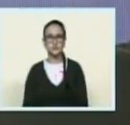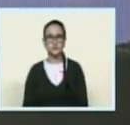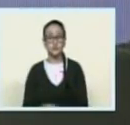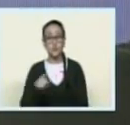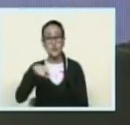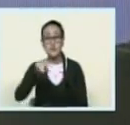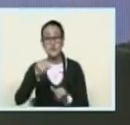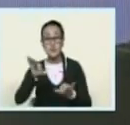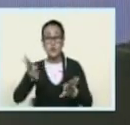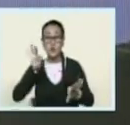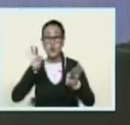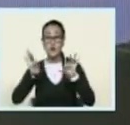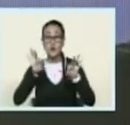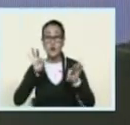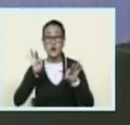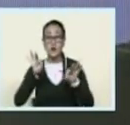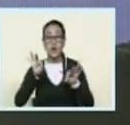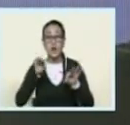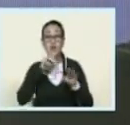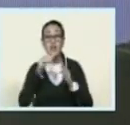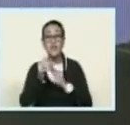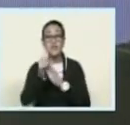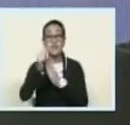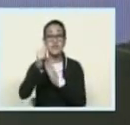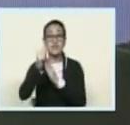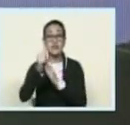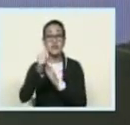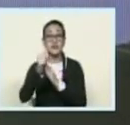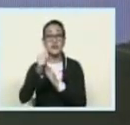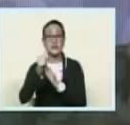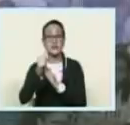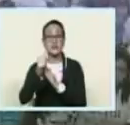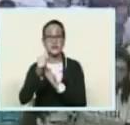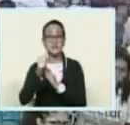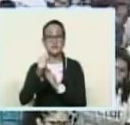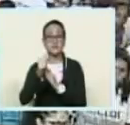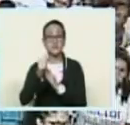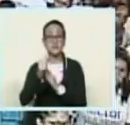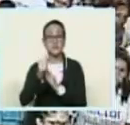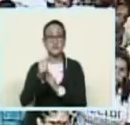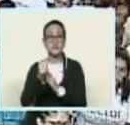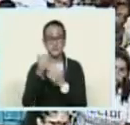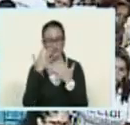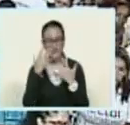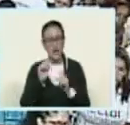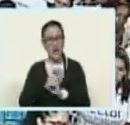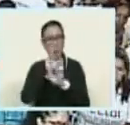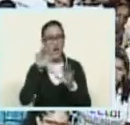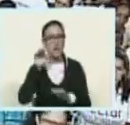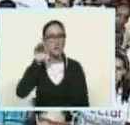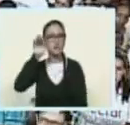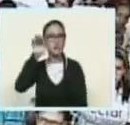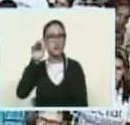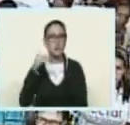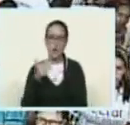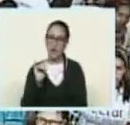Ustedes han elegido a un gran líder que tiene una vista clara hacia el